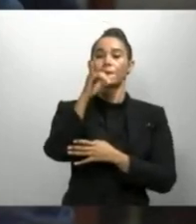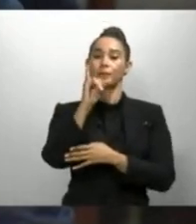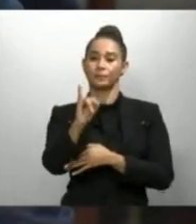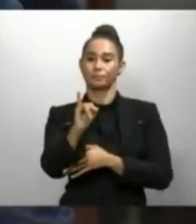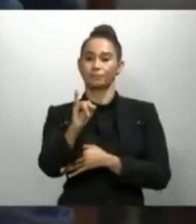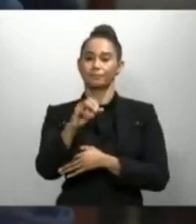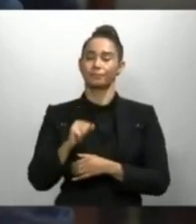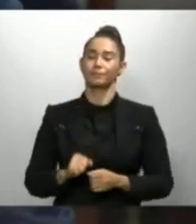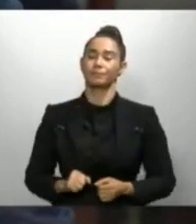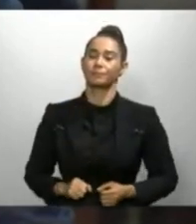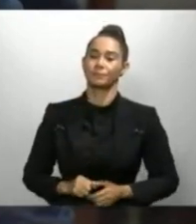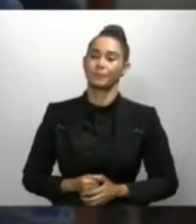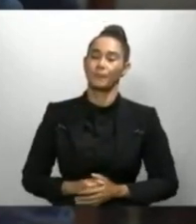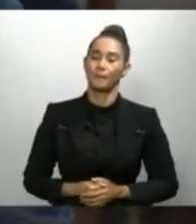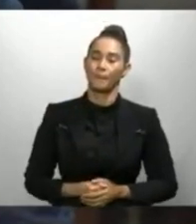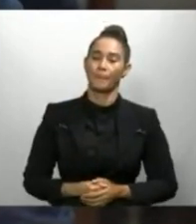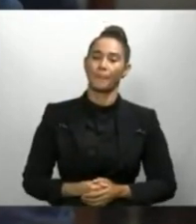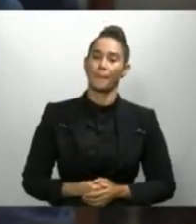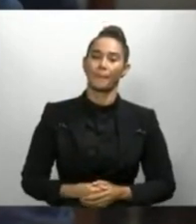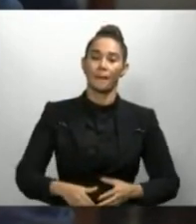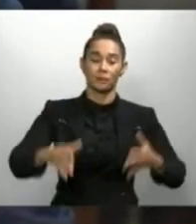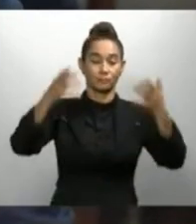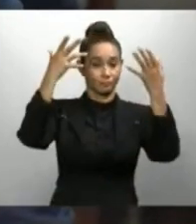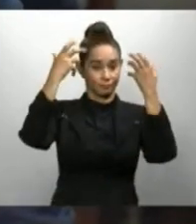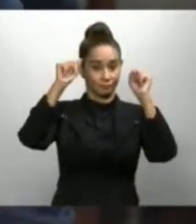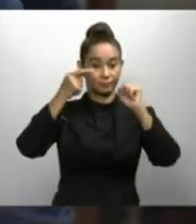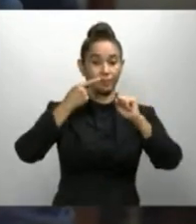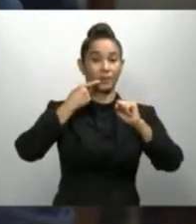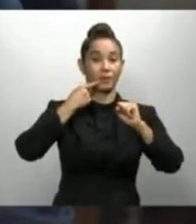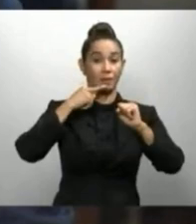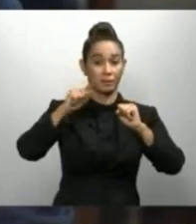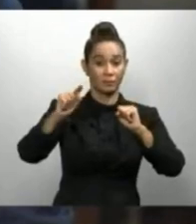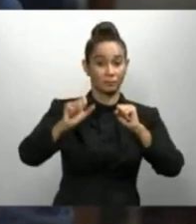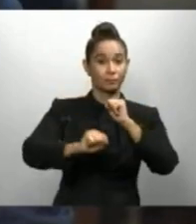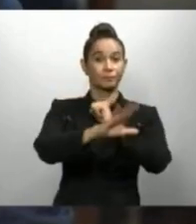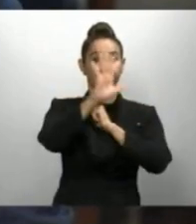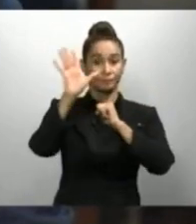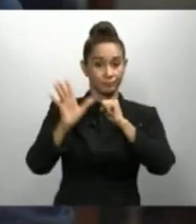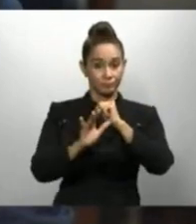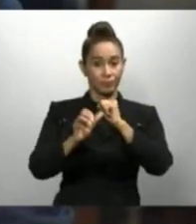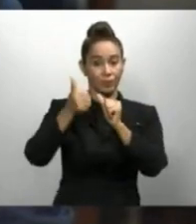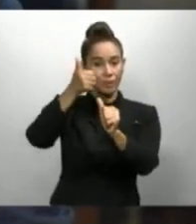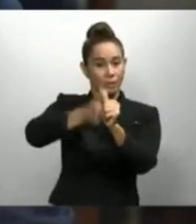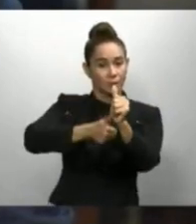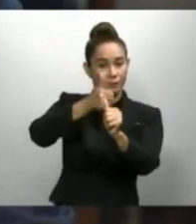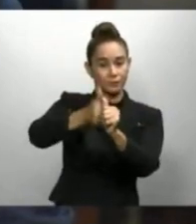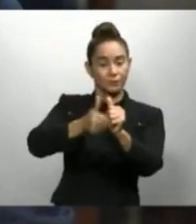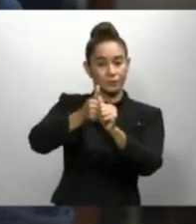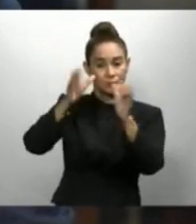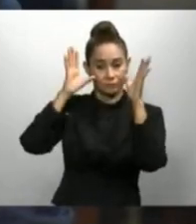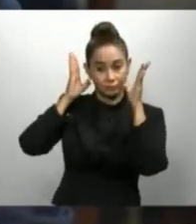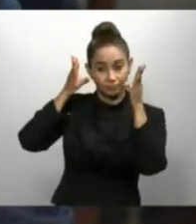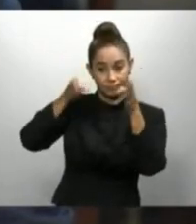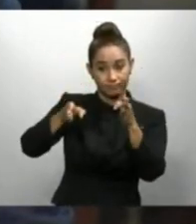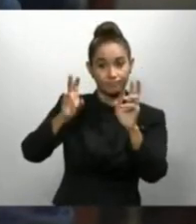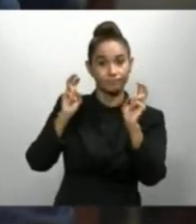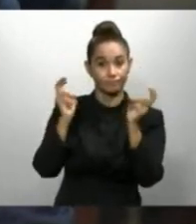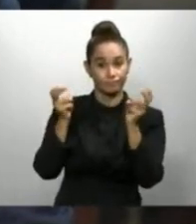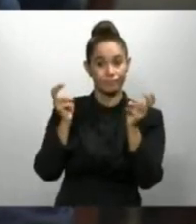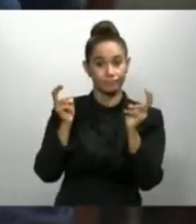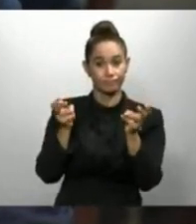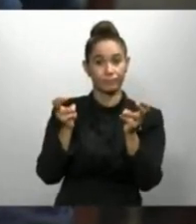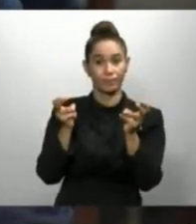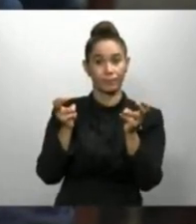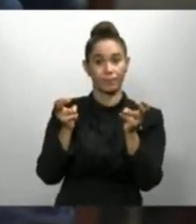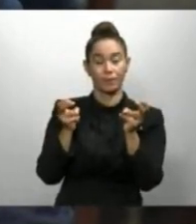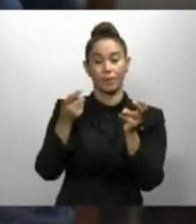El presidente ha dado instrucciones claras de un seguimiento constante a estos temas. Por eso, los